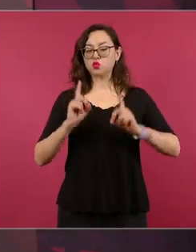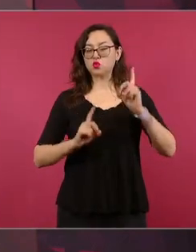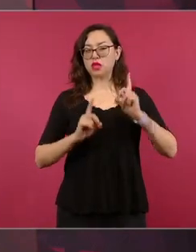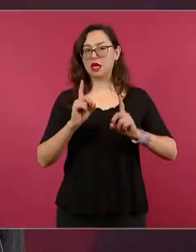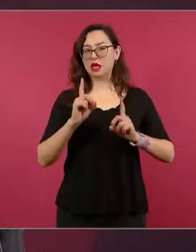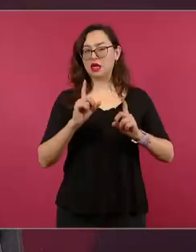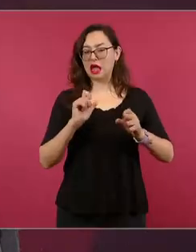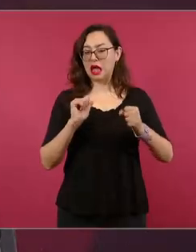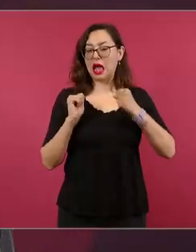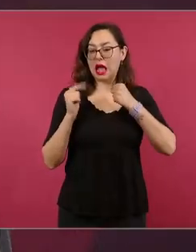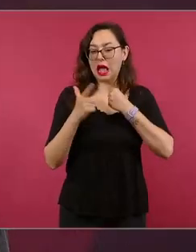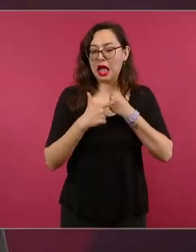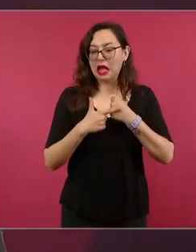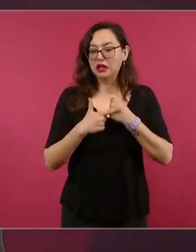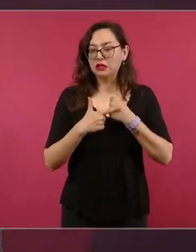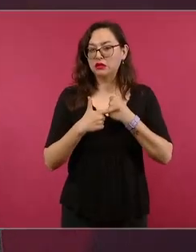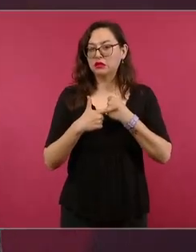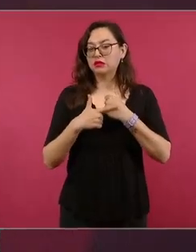pensar